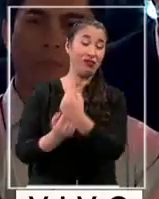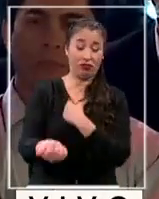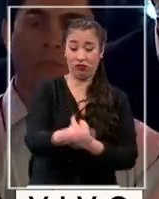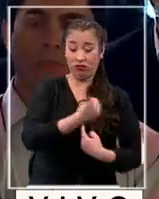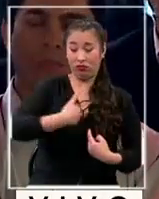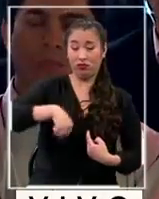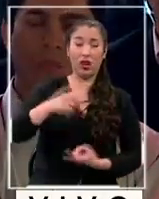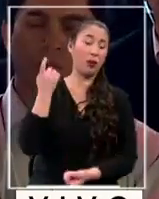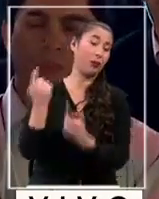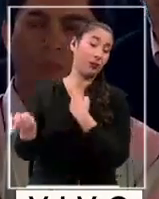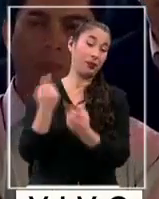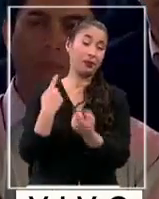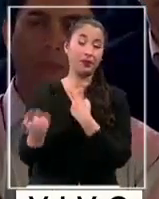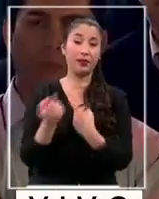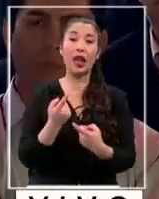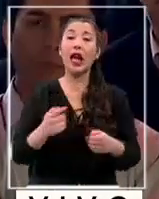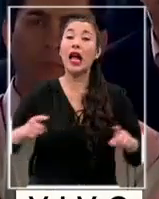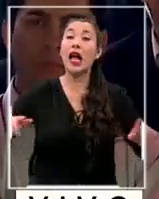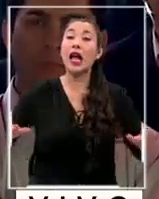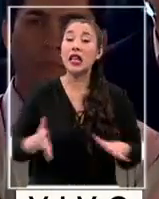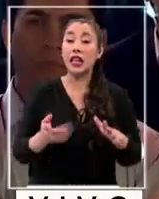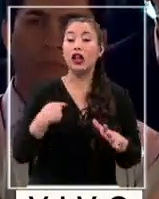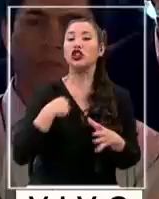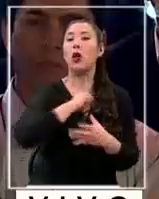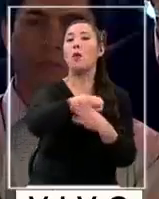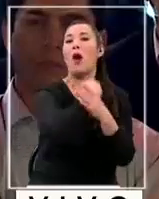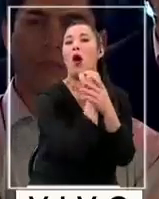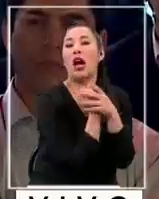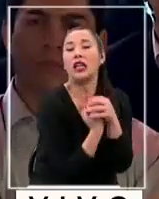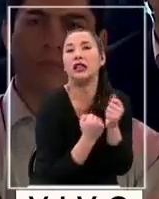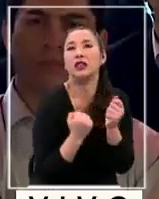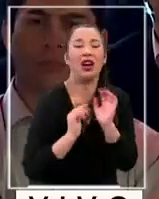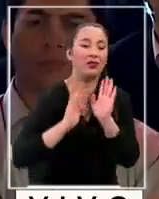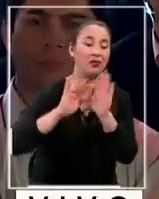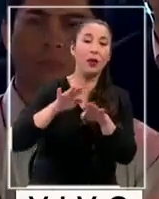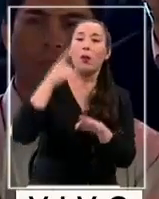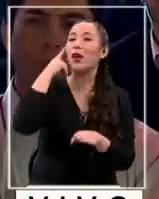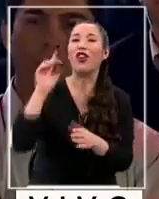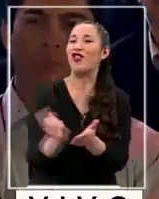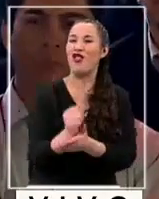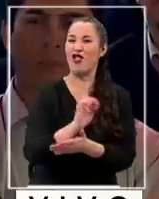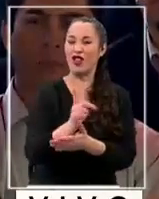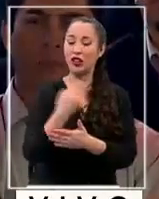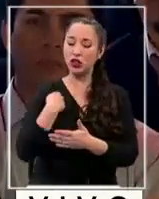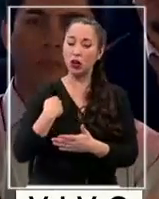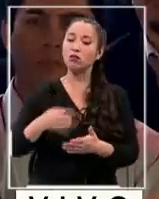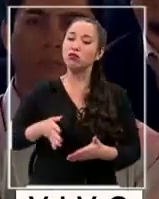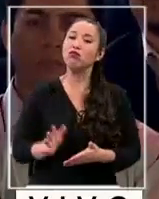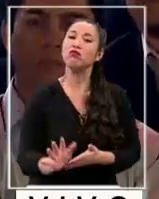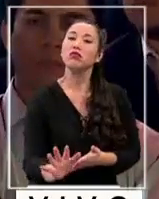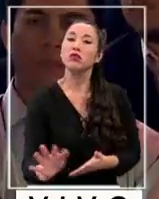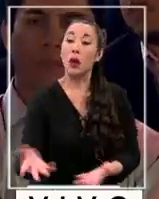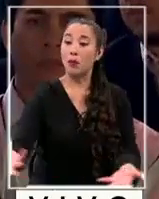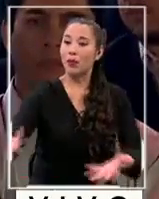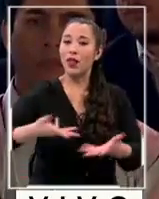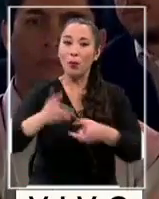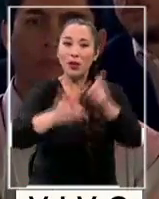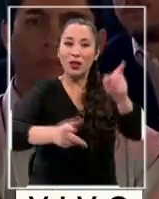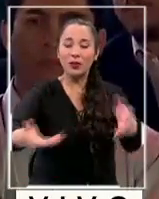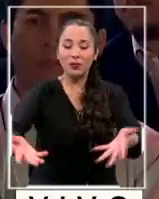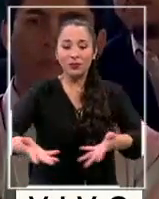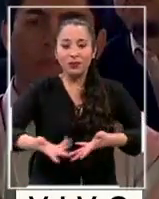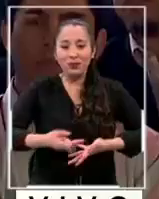nosotros. Intentaron ahogarme, pero no les fue bien. Tomé el oxígeno que me entregó mucha gente como